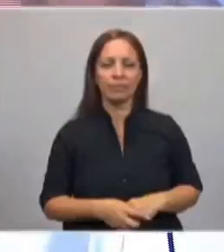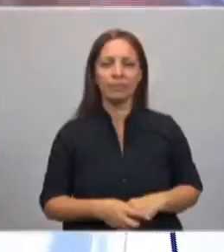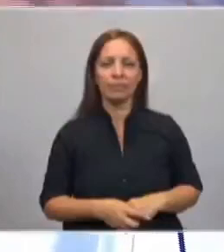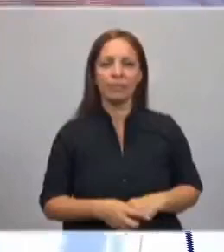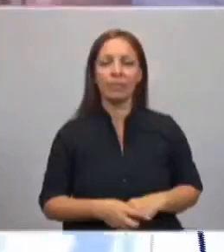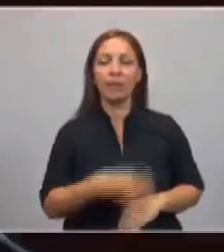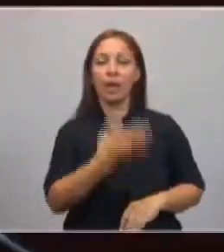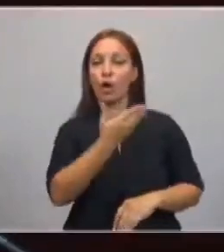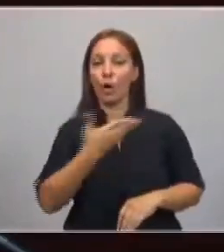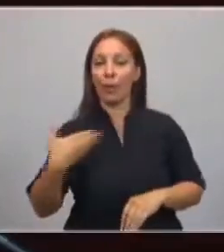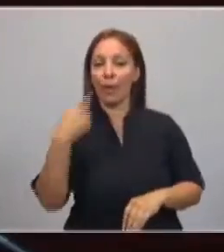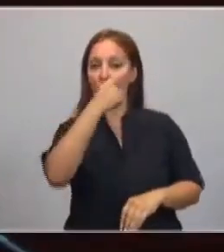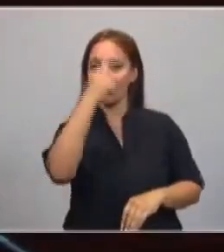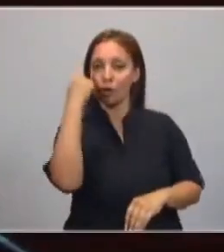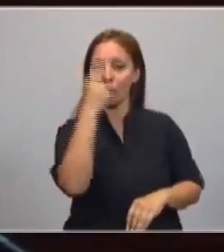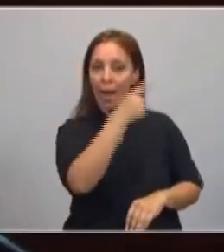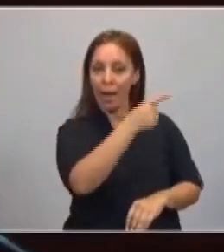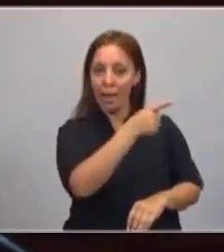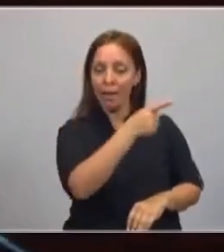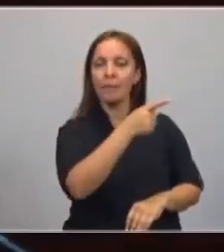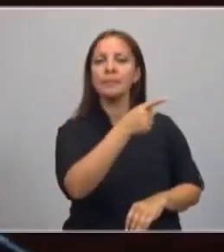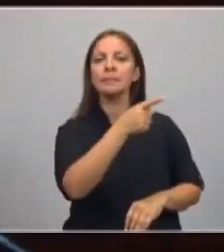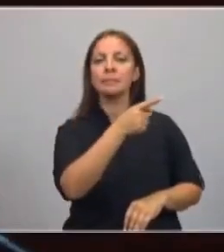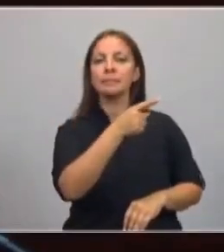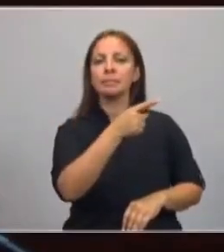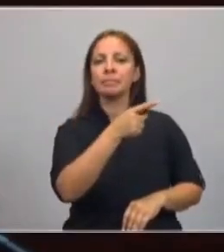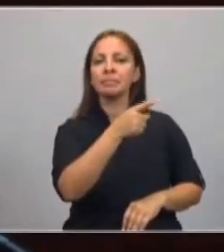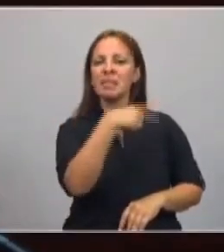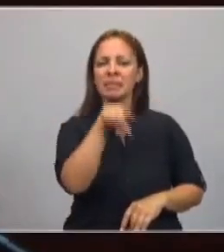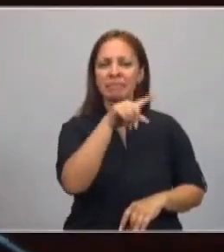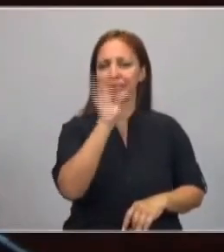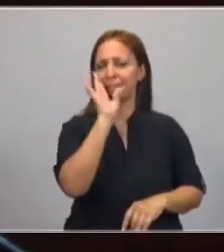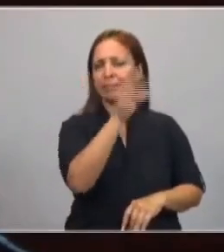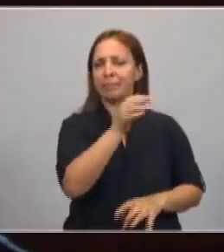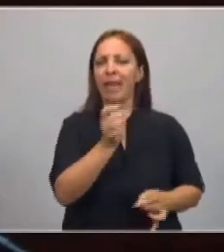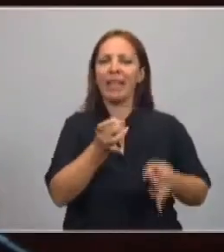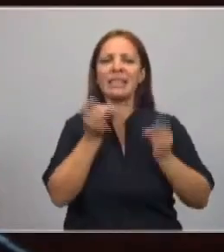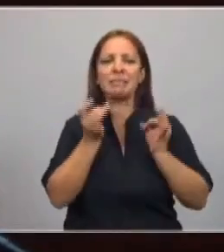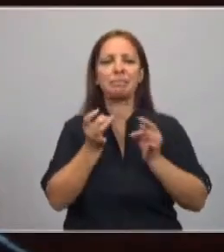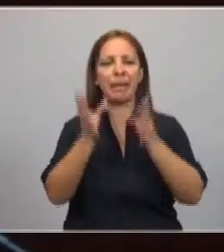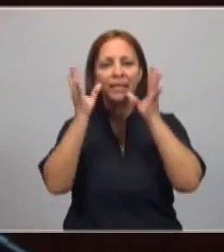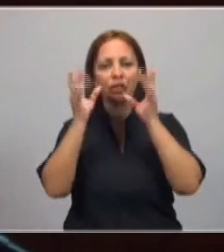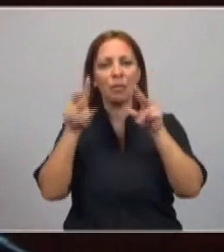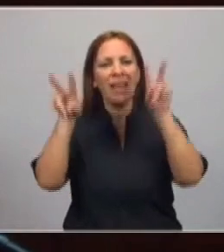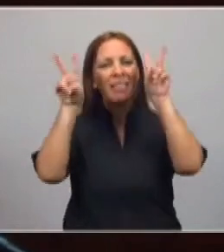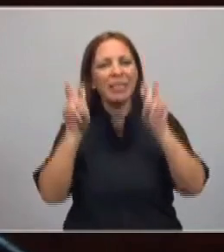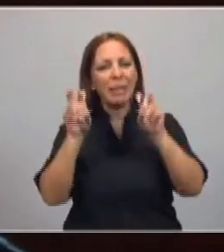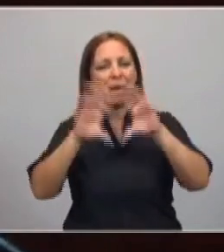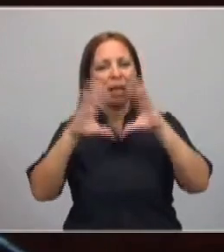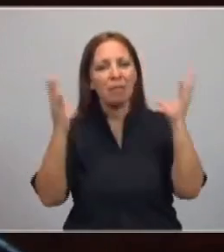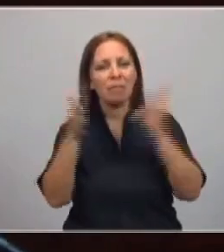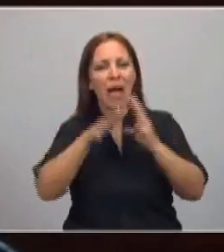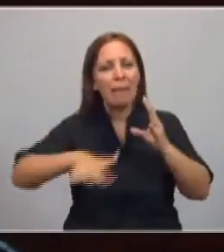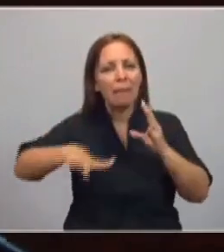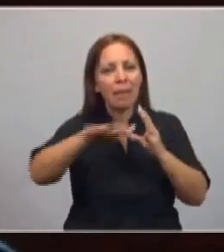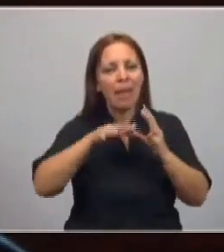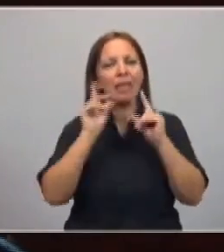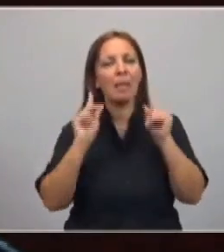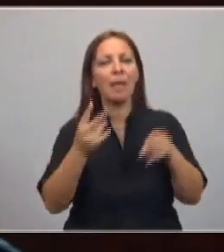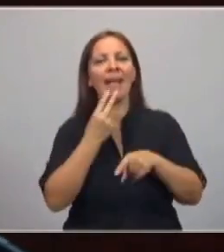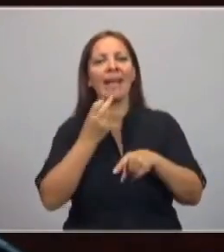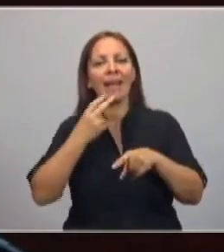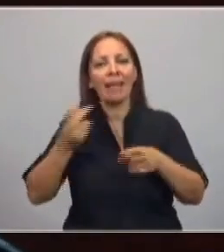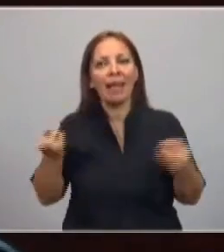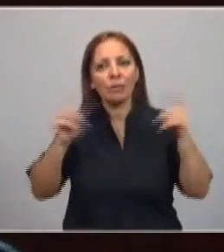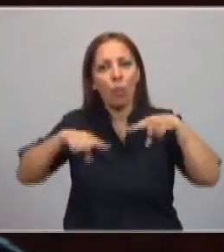Mientras el Gobierno Nacional muestra desprecio por cuestiones ambientales y por las energías renovables,